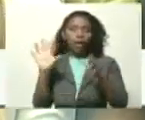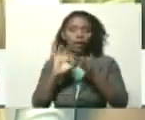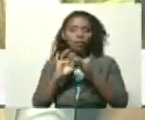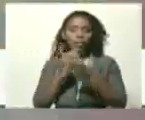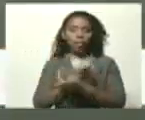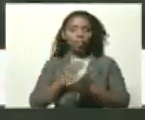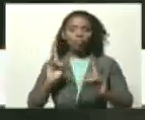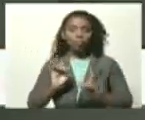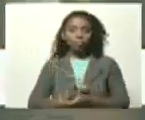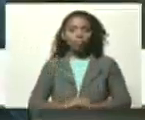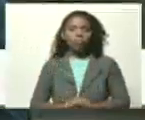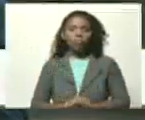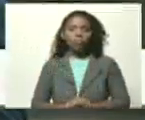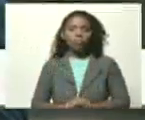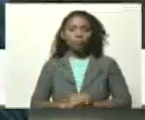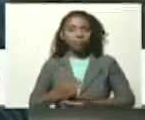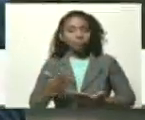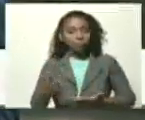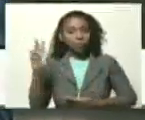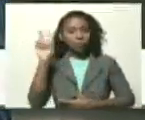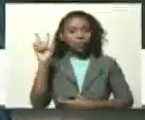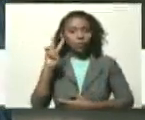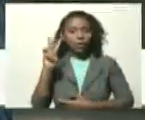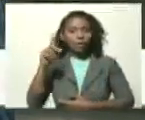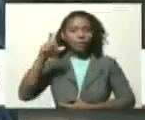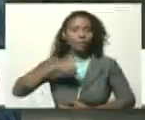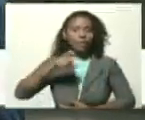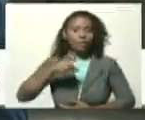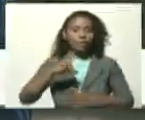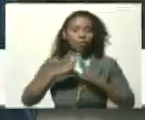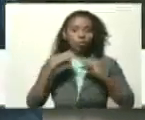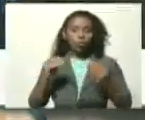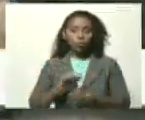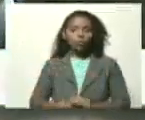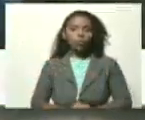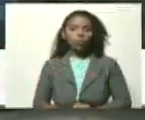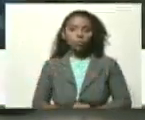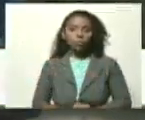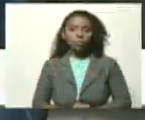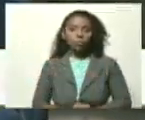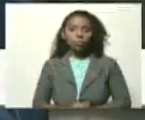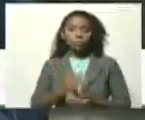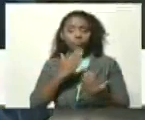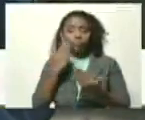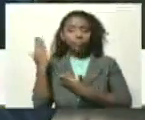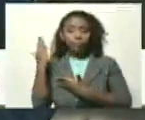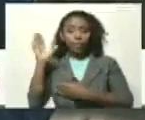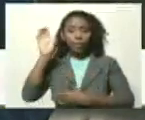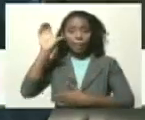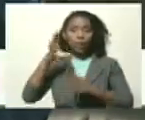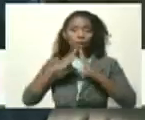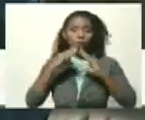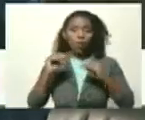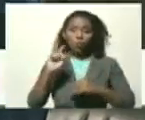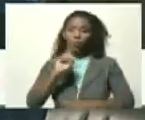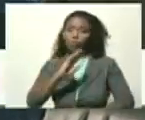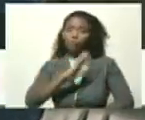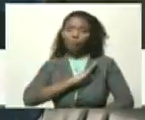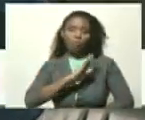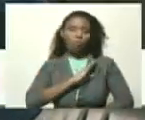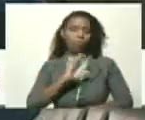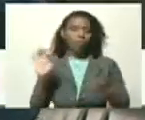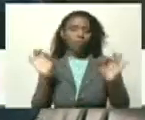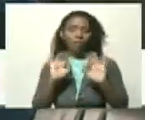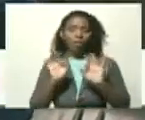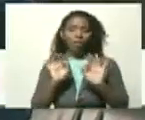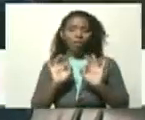Democrática que Venezuela nos requiere a todos. Este es un país de todos, no le pertenece a